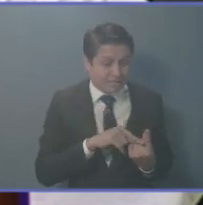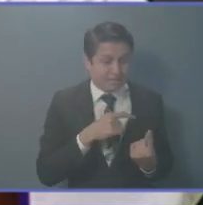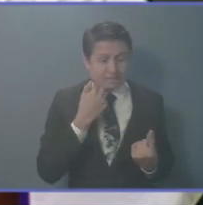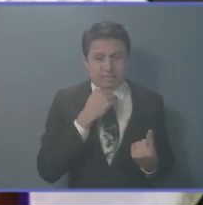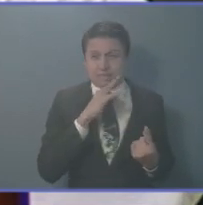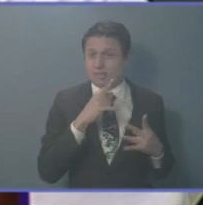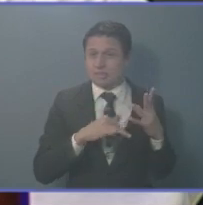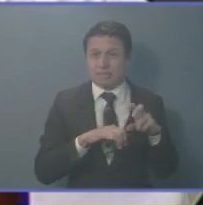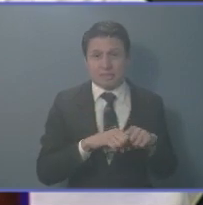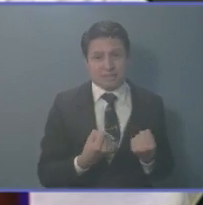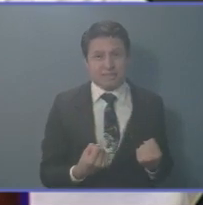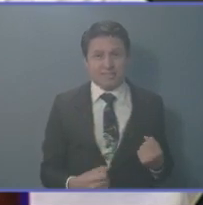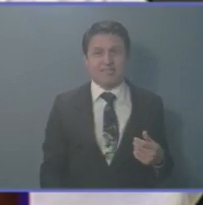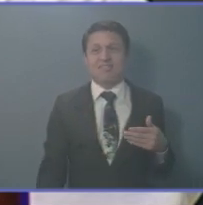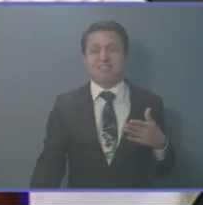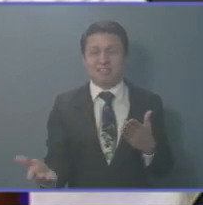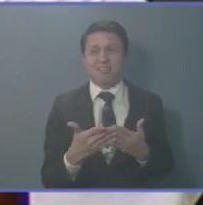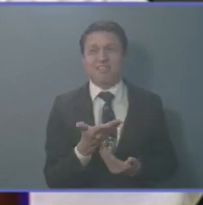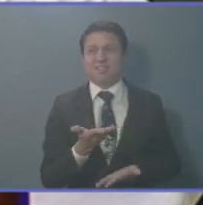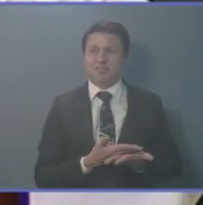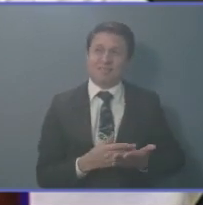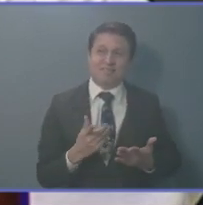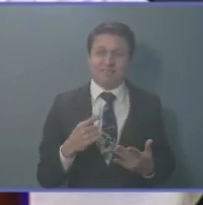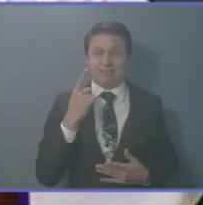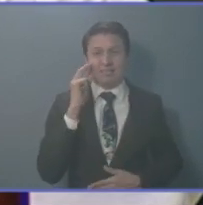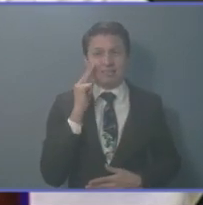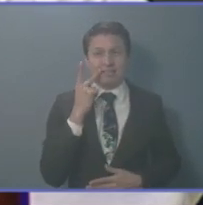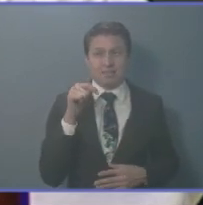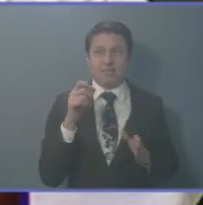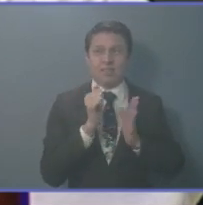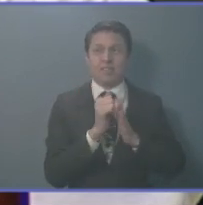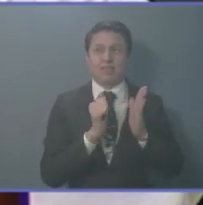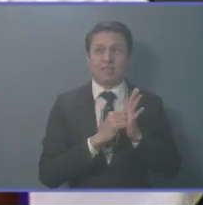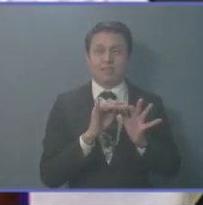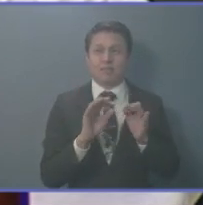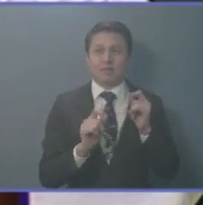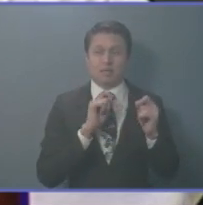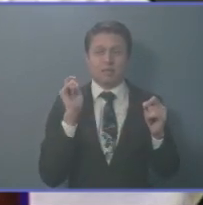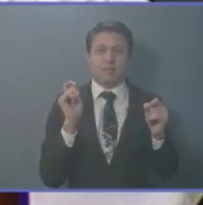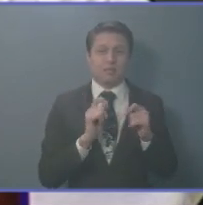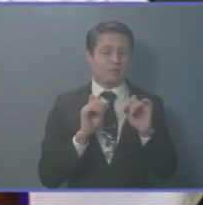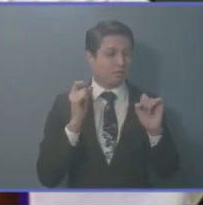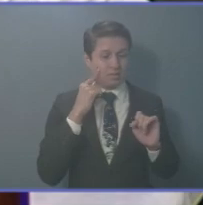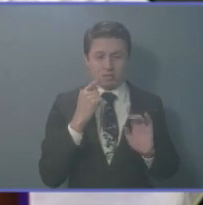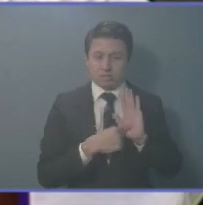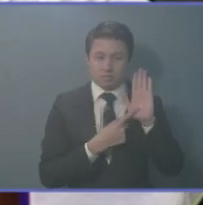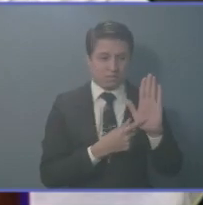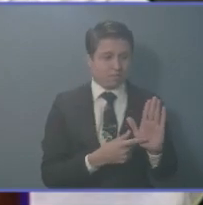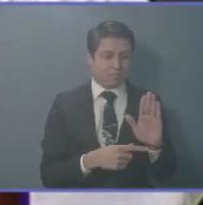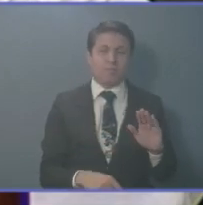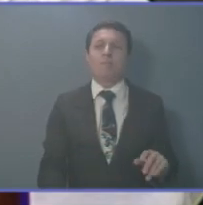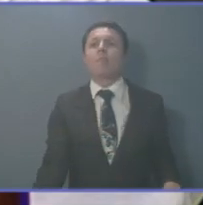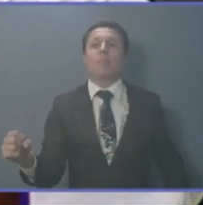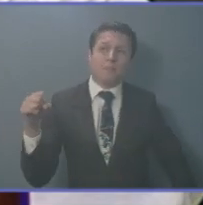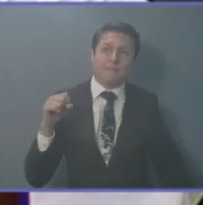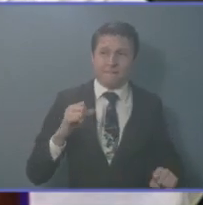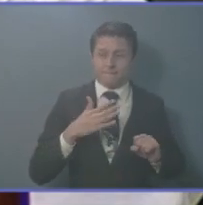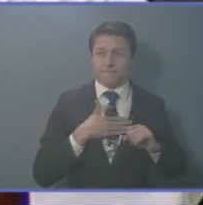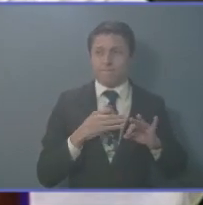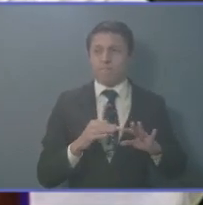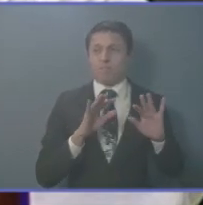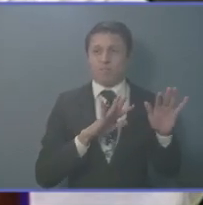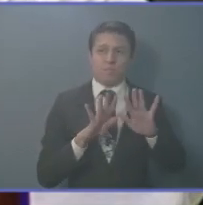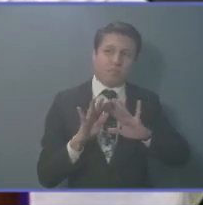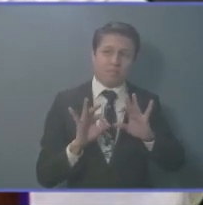la cuarentena domiciliar a que se refiere el presente artículo resultare que no presenta síntomas de ser portador del COVID-19, el